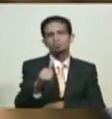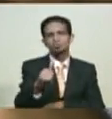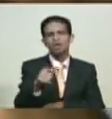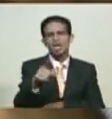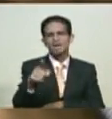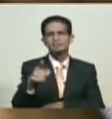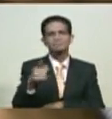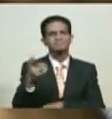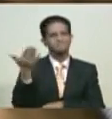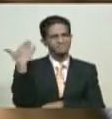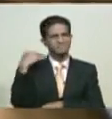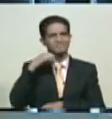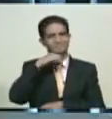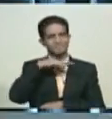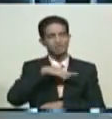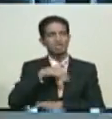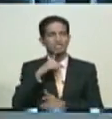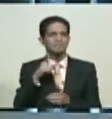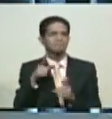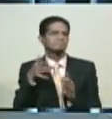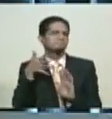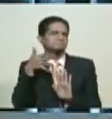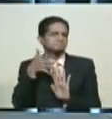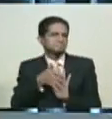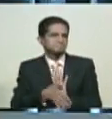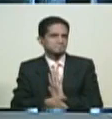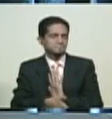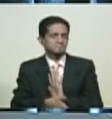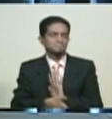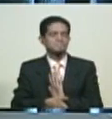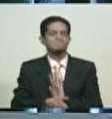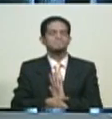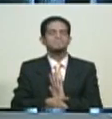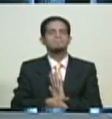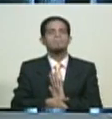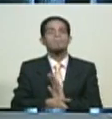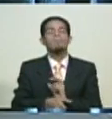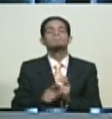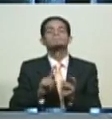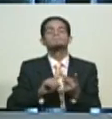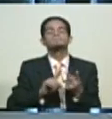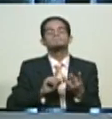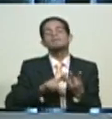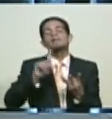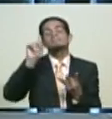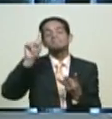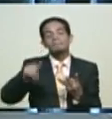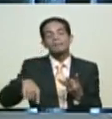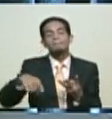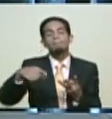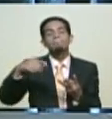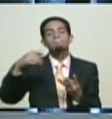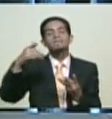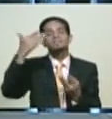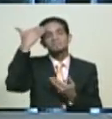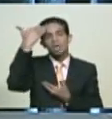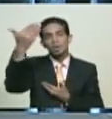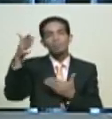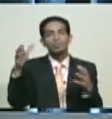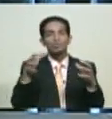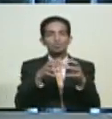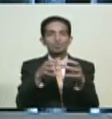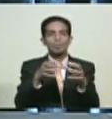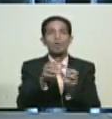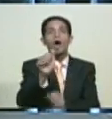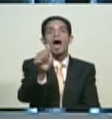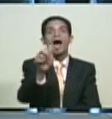quedó registrado luego en un libro que ustedes sacaron también saludo el bloque de armas presentes a el director